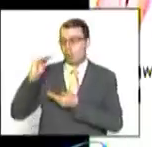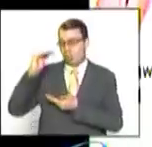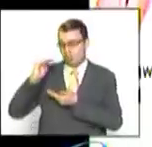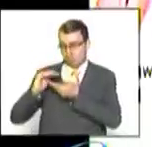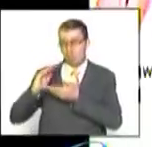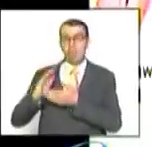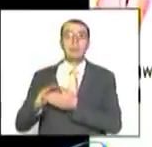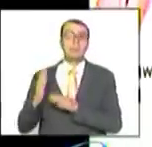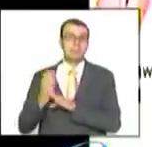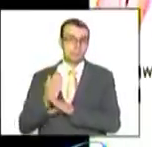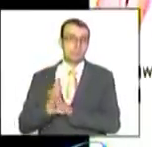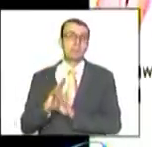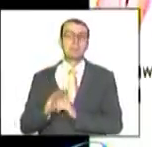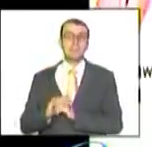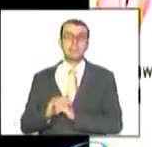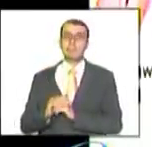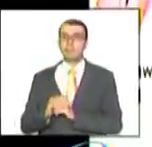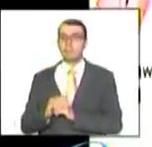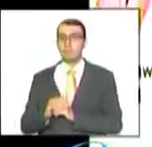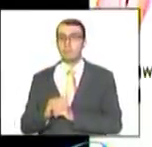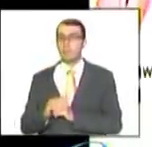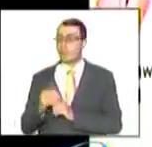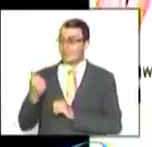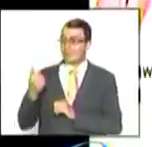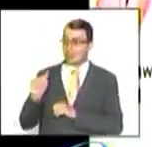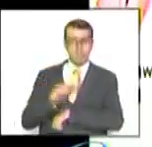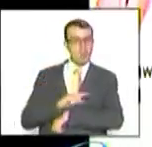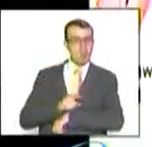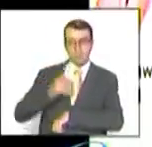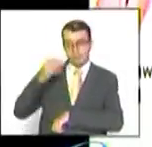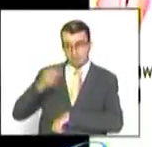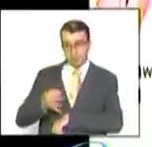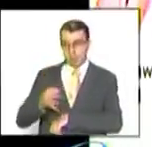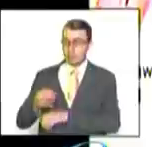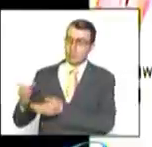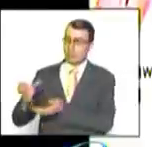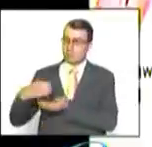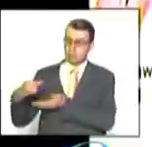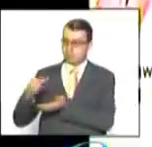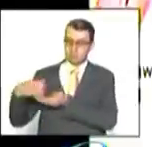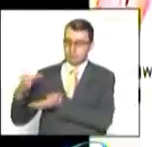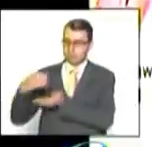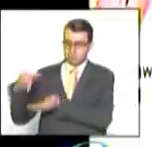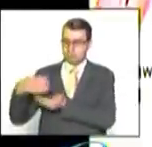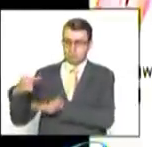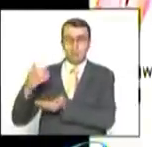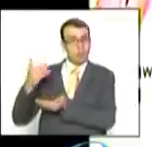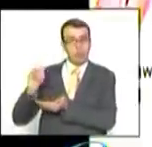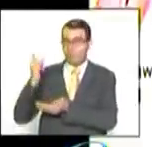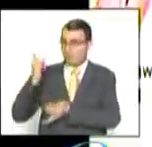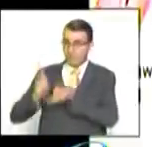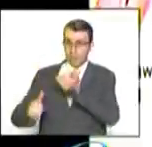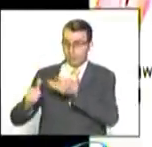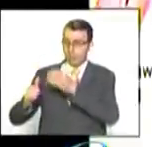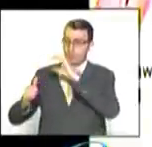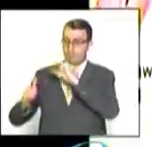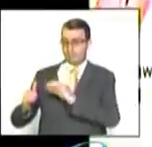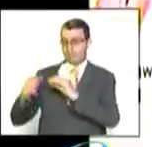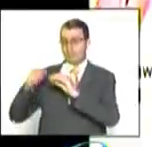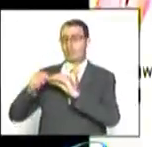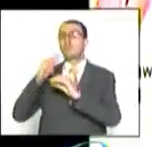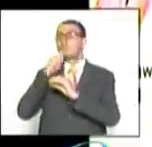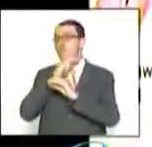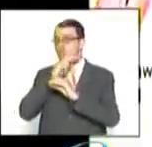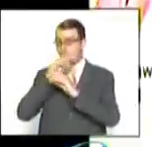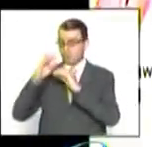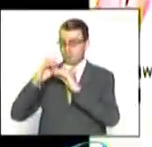ser inferiores. Entonces, cuando tenemos los 10 minutos, es un plasma y heparinizado, es un plasma muy rico. Le estaba